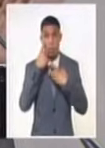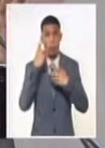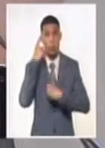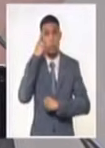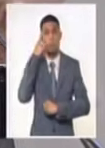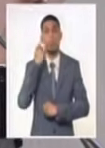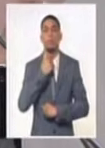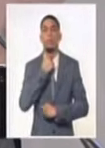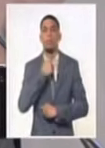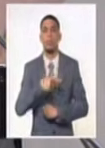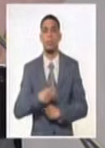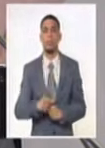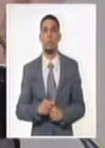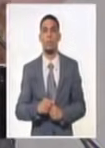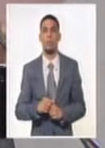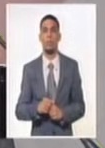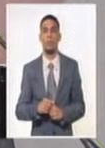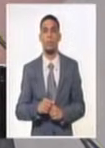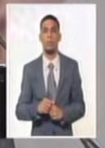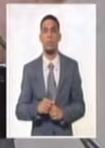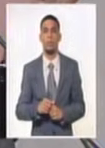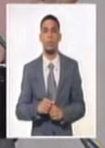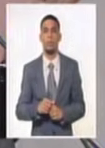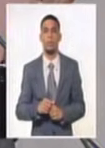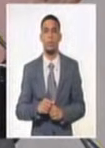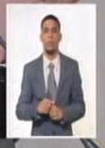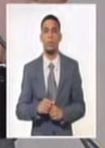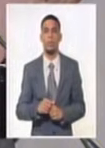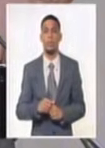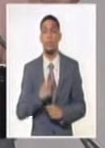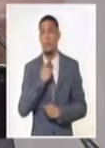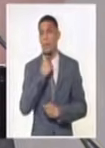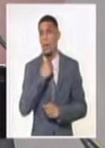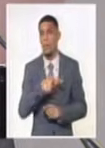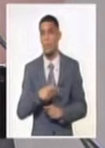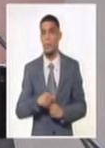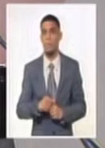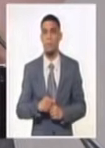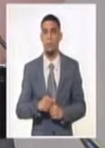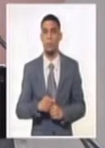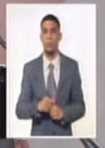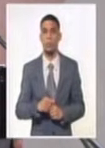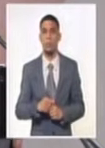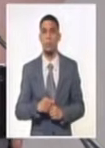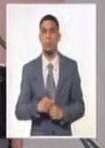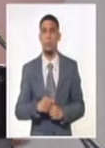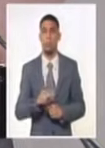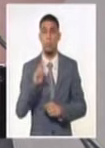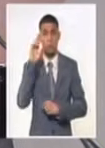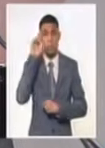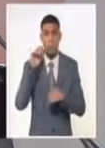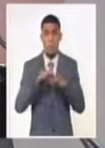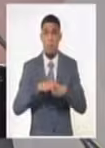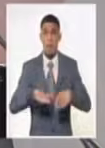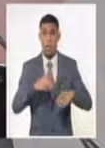hay una fórmula, no hay una receta única, no puede ser tampoco únicamente desde la mesa anterior, lo estamos identificando